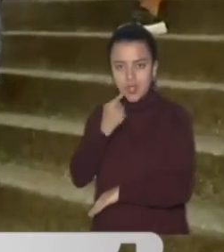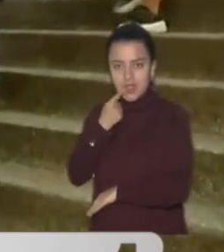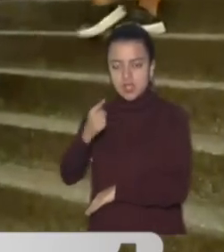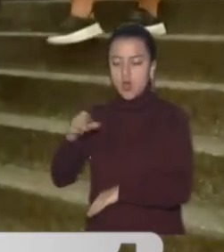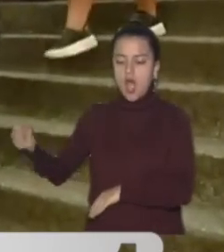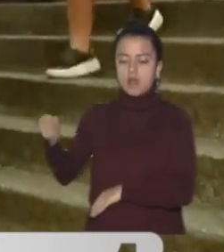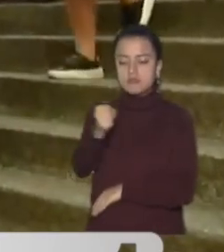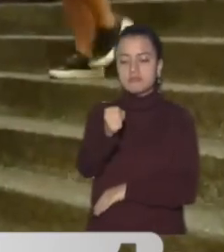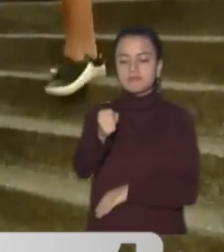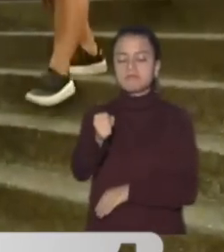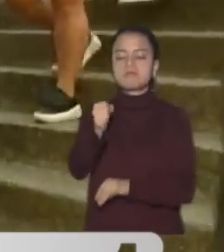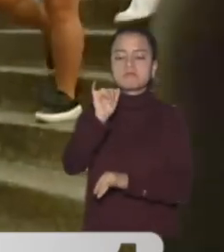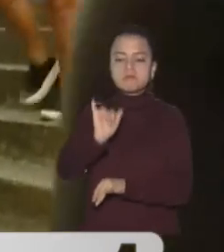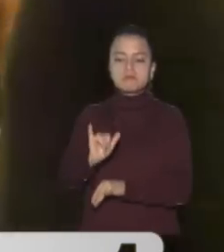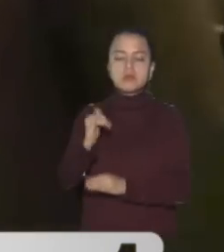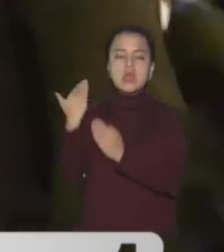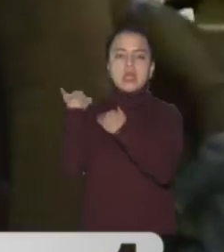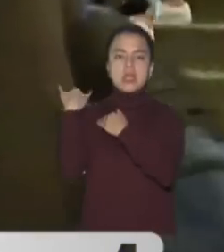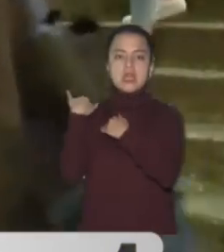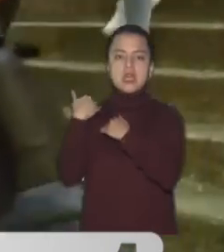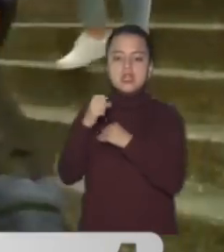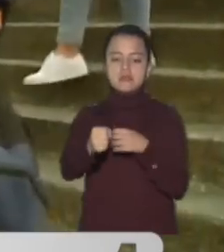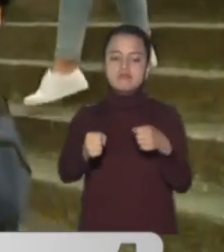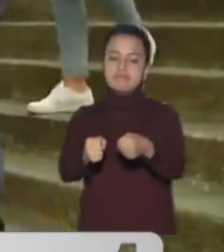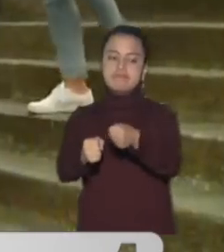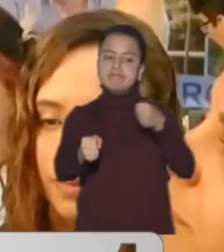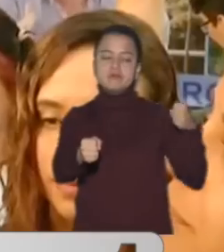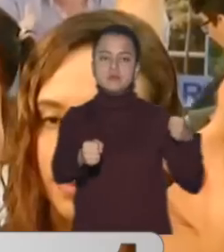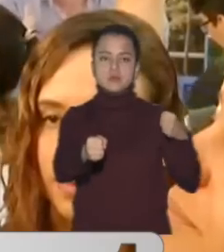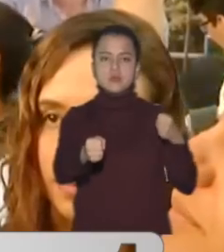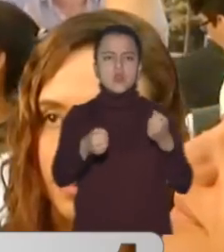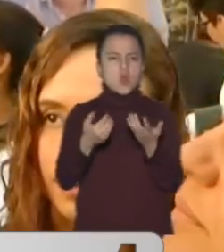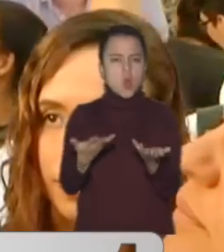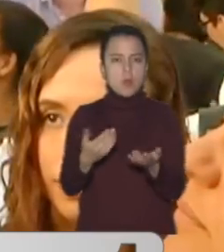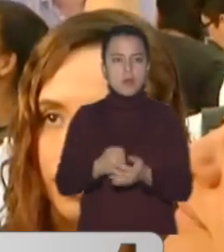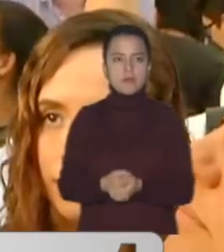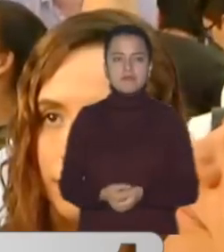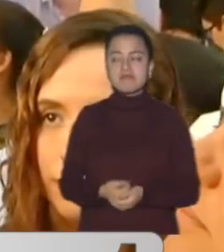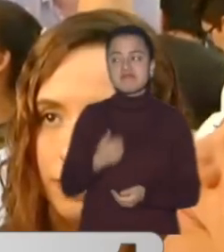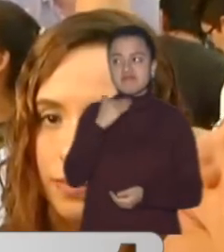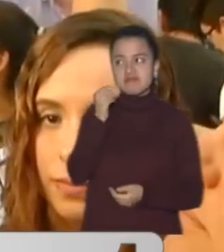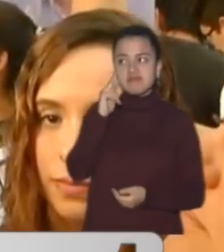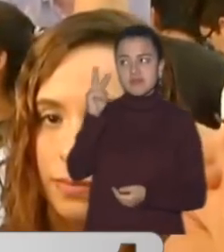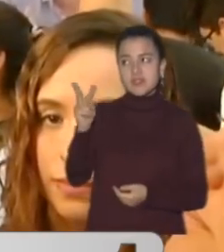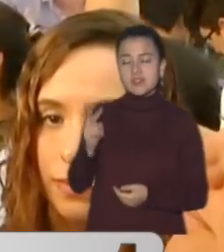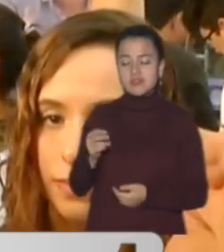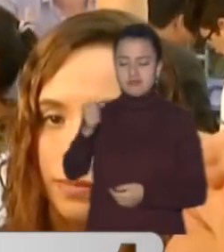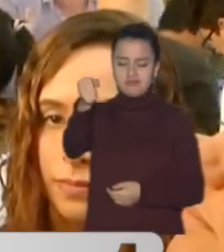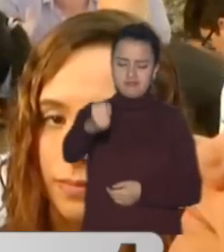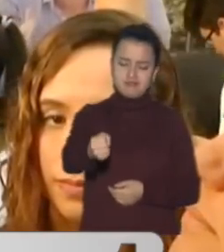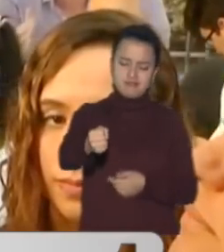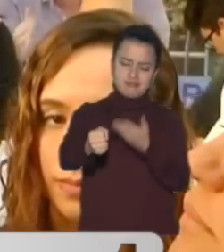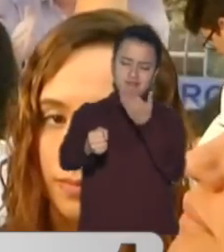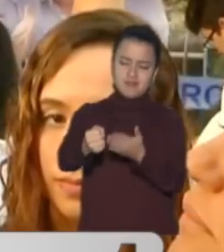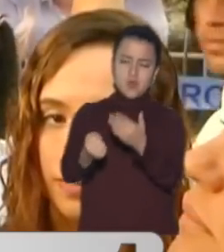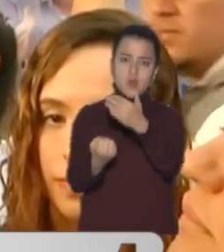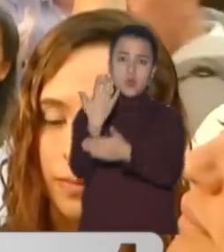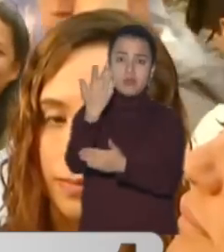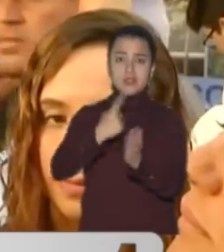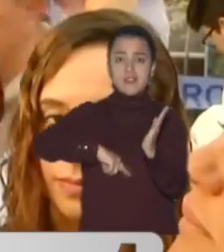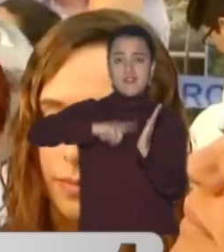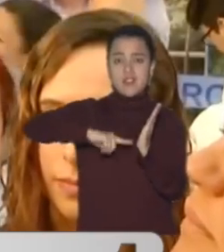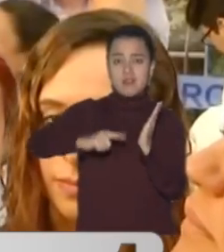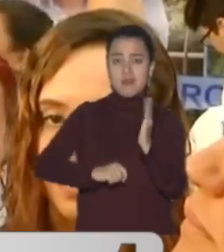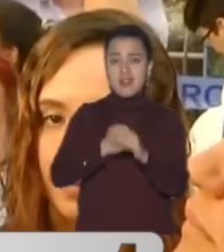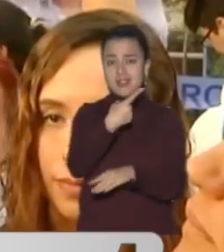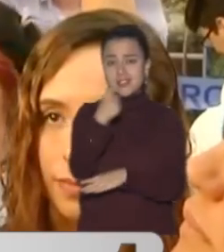suspendería contratos de secretarios o los declararía insubsistentes. Que se va a meter una enredada tremenda, porque eso implica firmar por lo menos 100